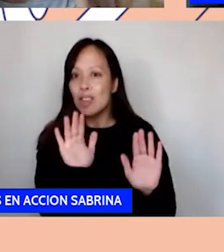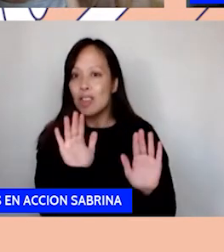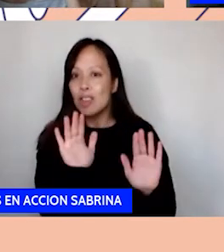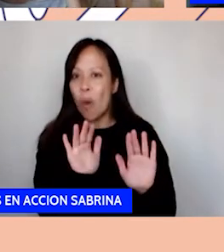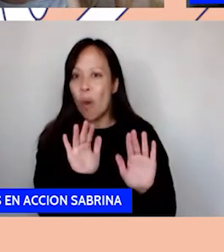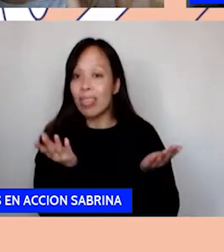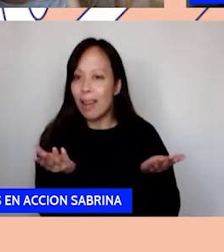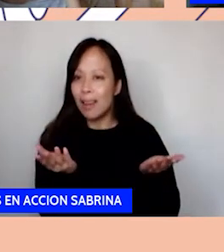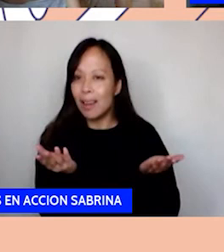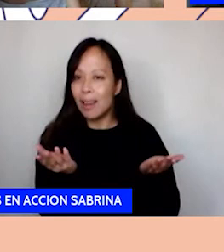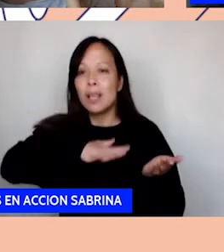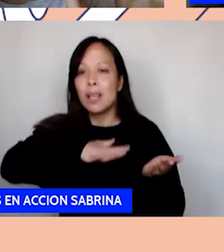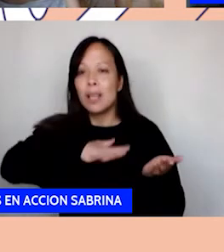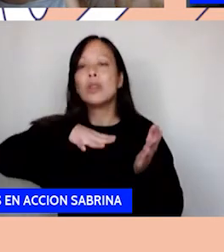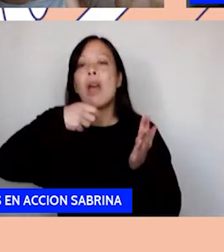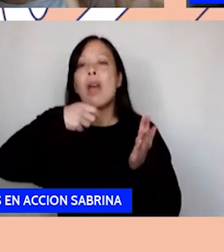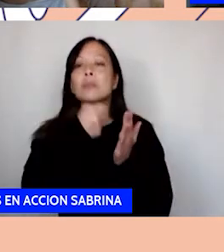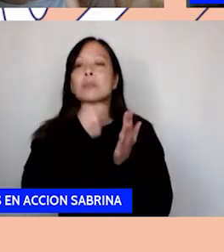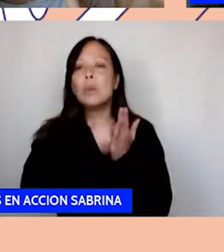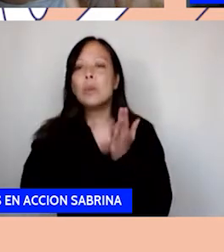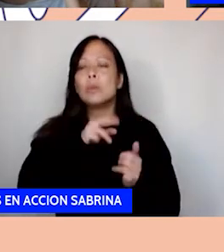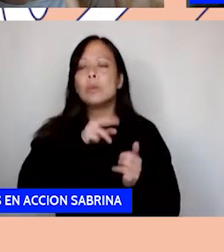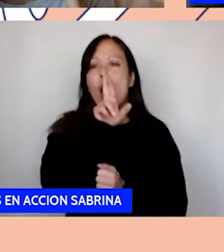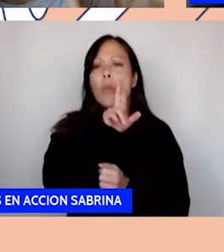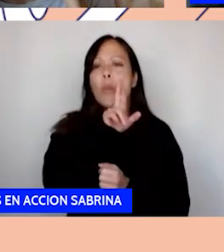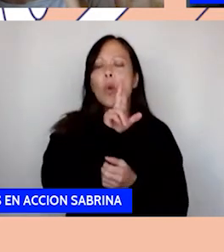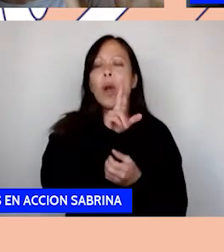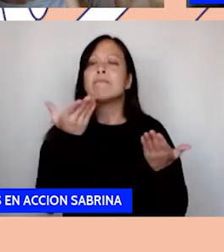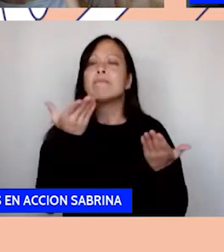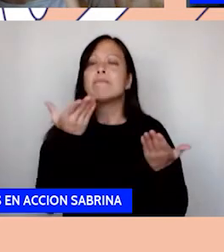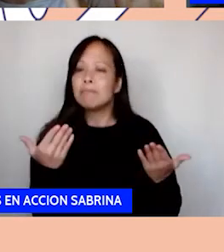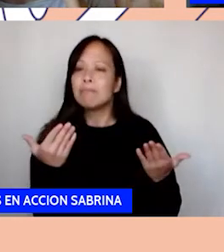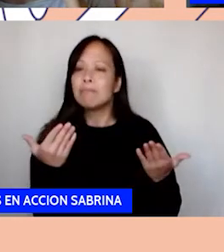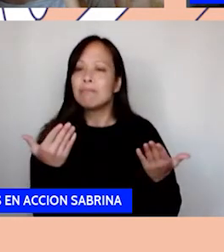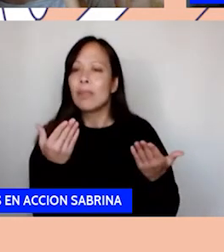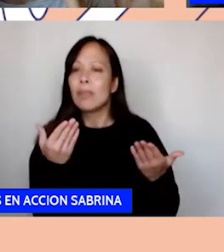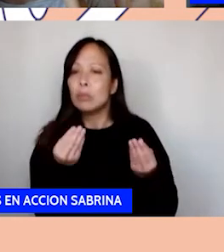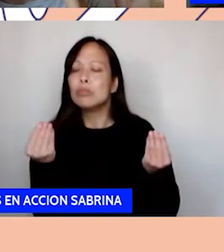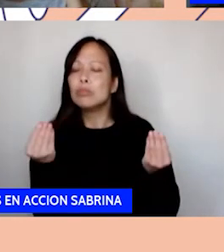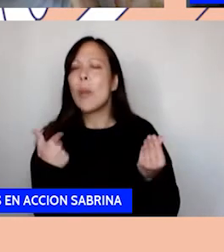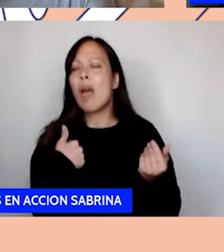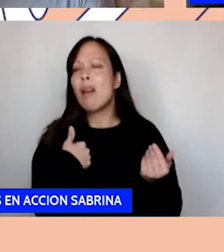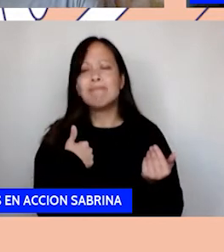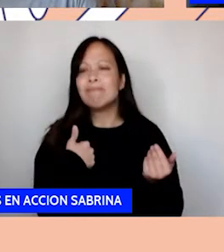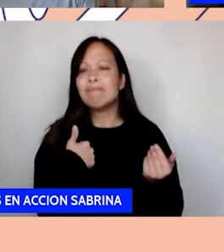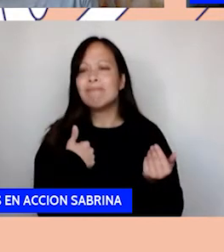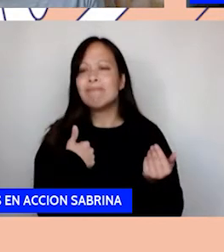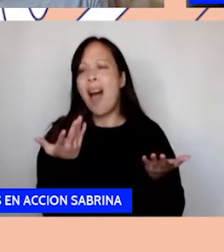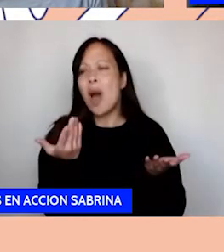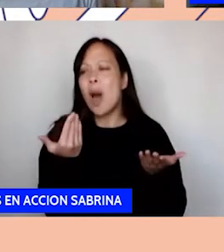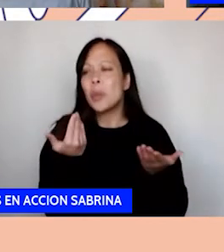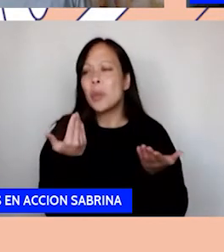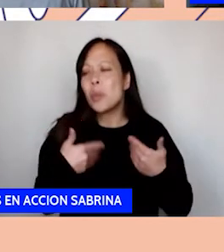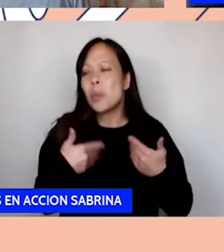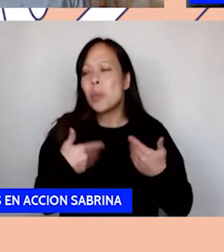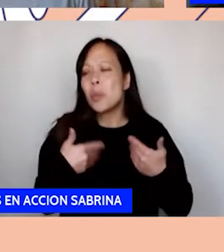para llegar a donde están, ¿no? Entonces, muchas veces dicen, ay, bueno, es lo normal, ¿no? O sea, es normal que mi compañero de pronto me diga,